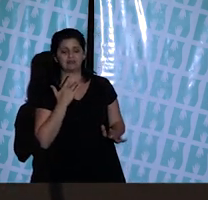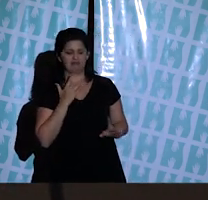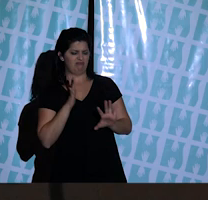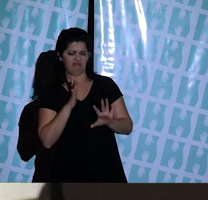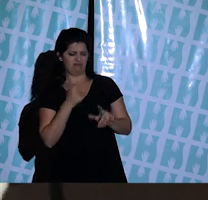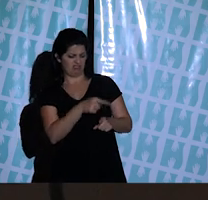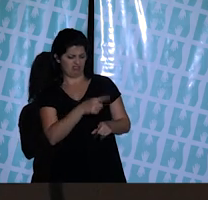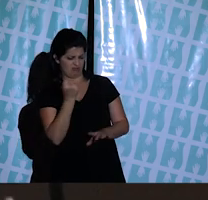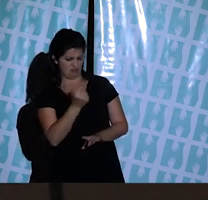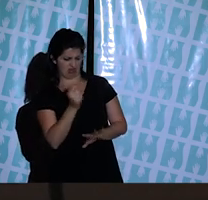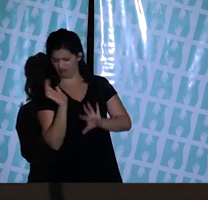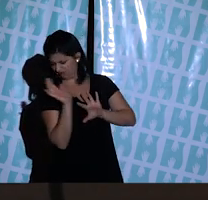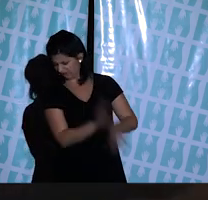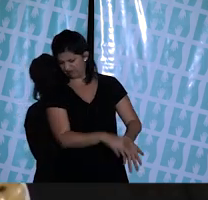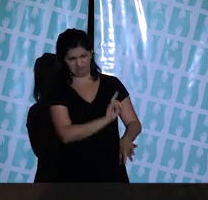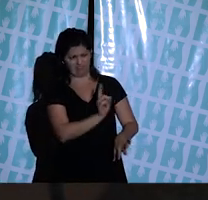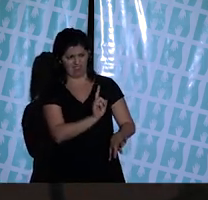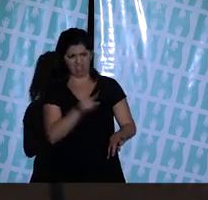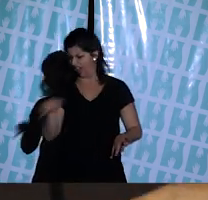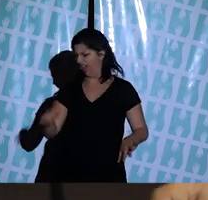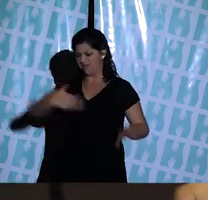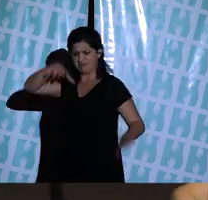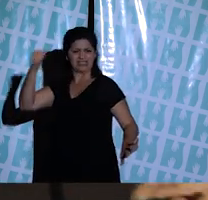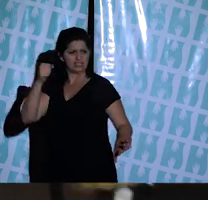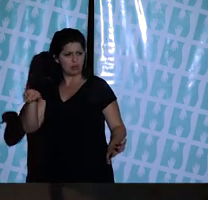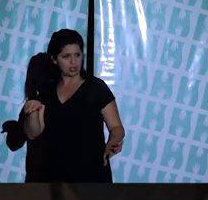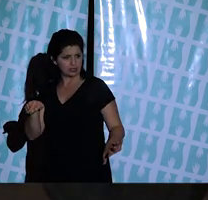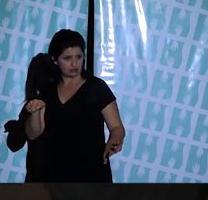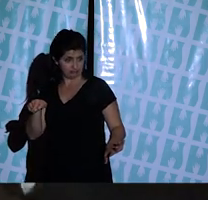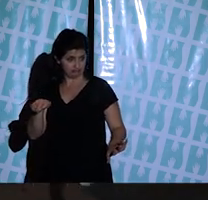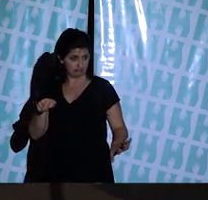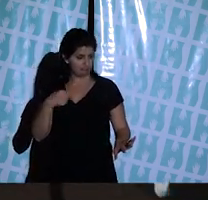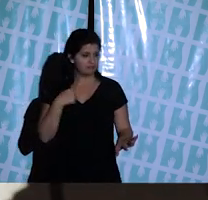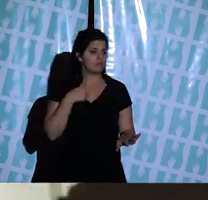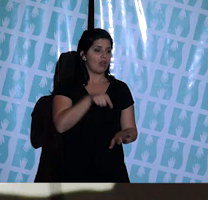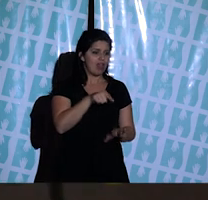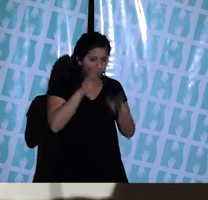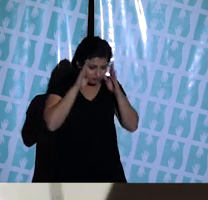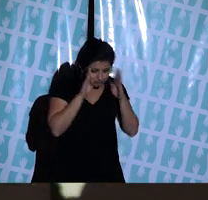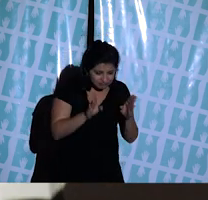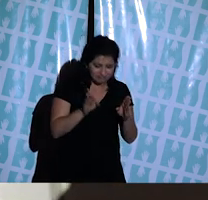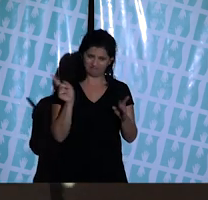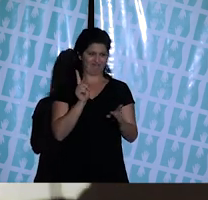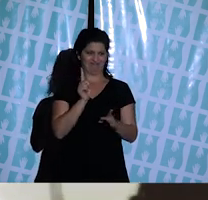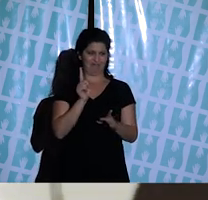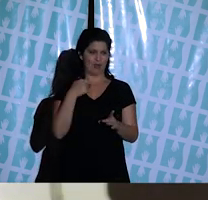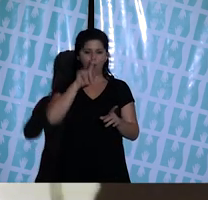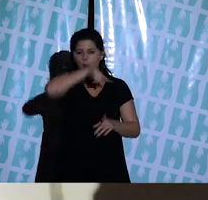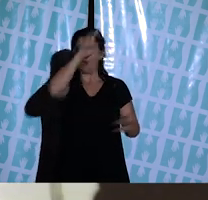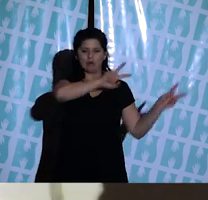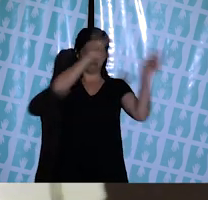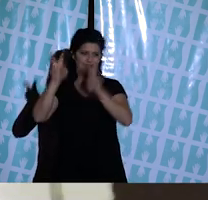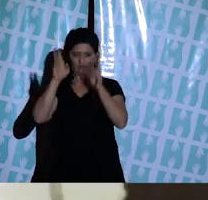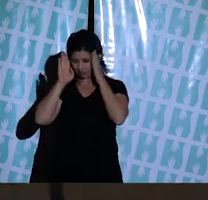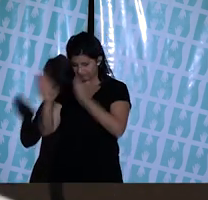negro y solo le importa esto. ¿Cómo se dan esos cambios? O sea, no voy a hacer énfasis en esto, voy a hacer énfasis en otras